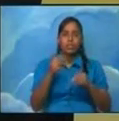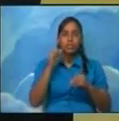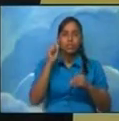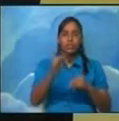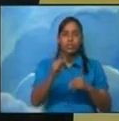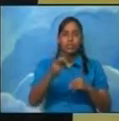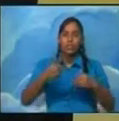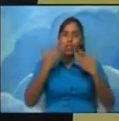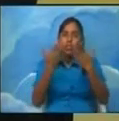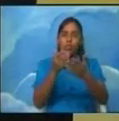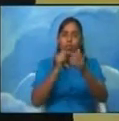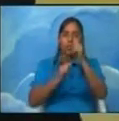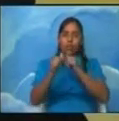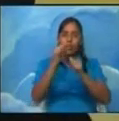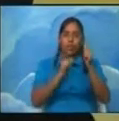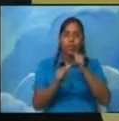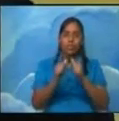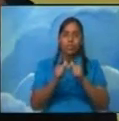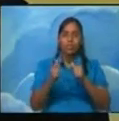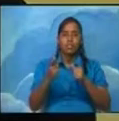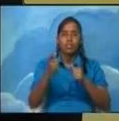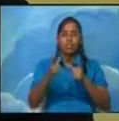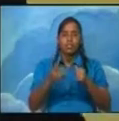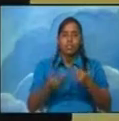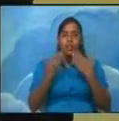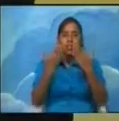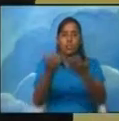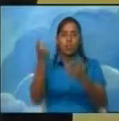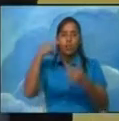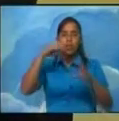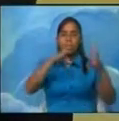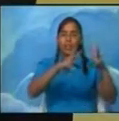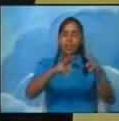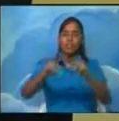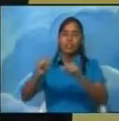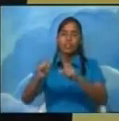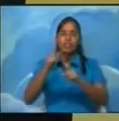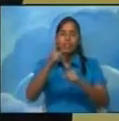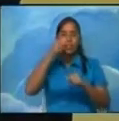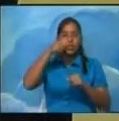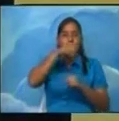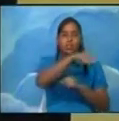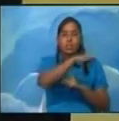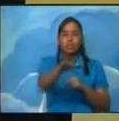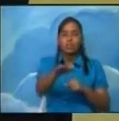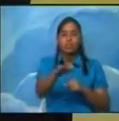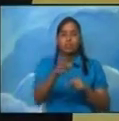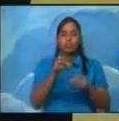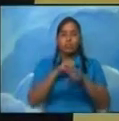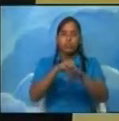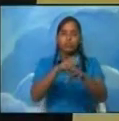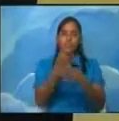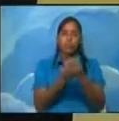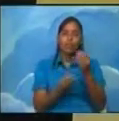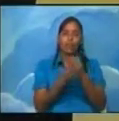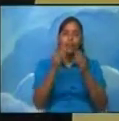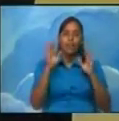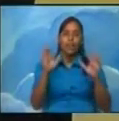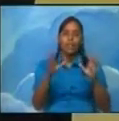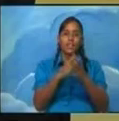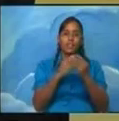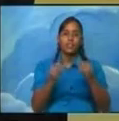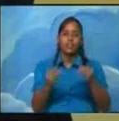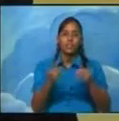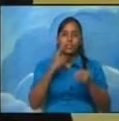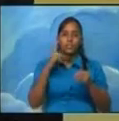les dio el agua, les guió por el desierto, su pueblo los llevó de la mano. Por eso siempre